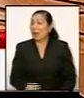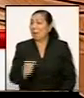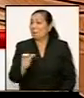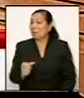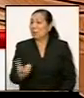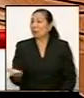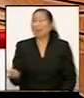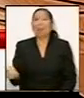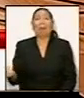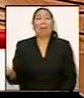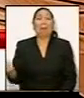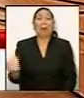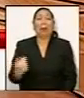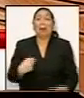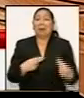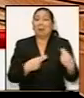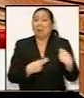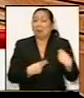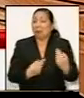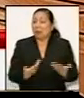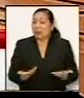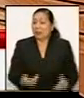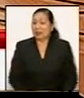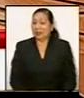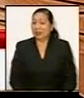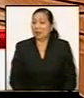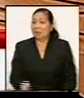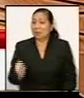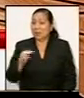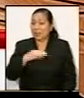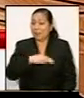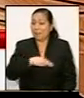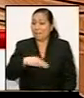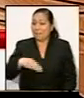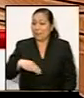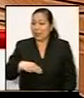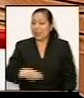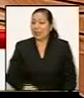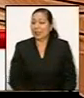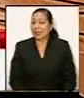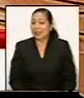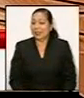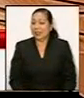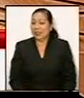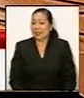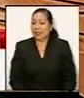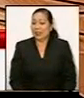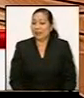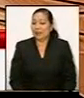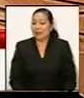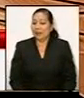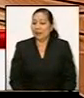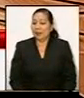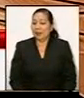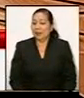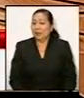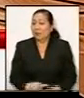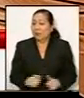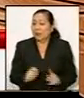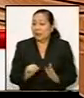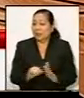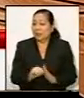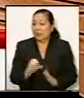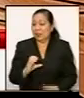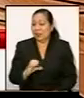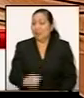que tienen la responsabilidad en este caso el viceministerio de gestión pedagógica en su rol en el inciso